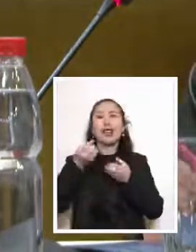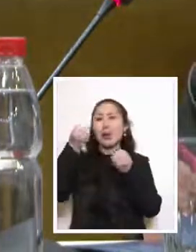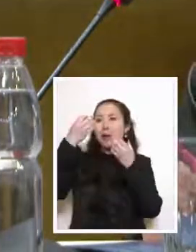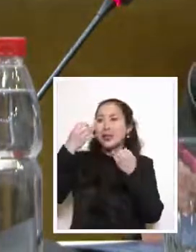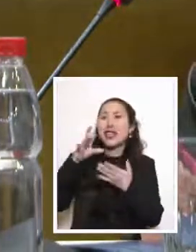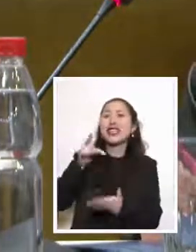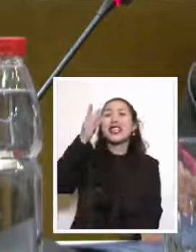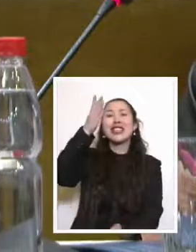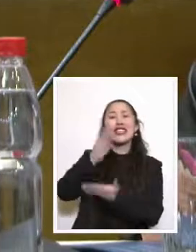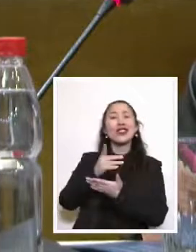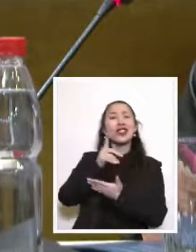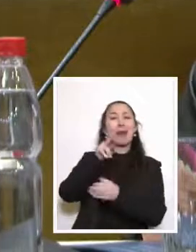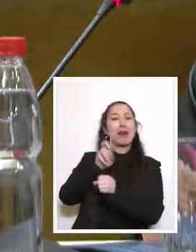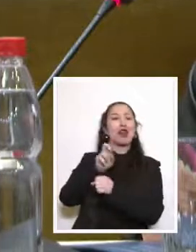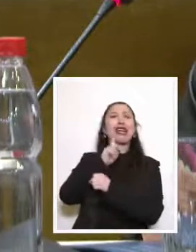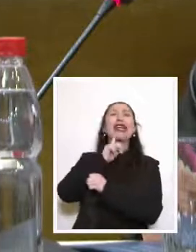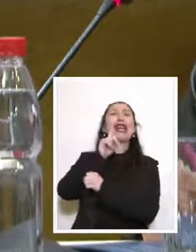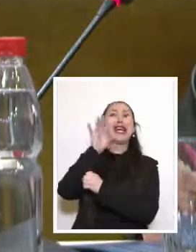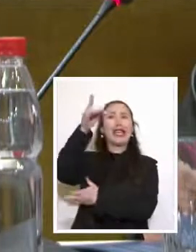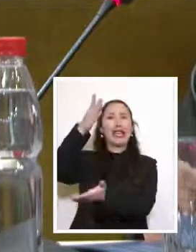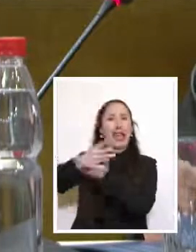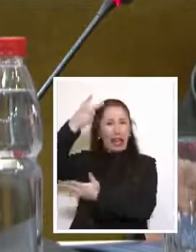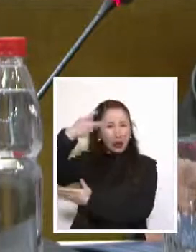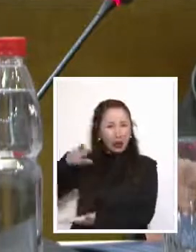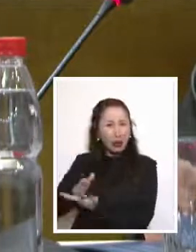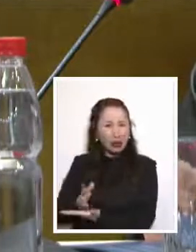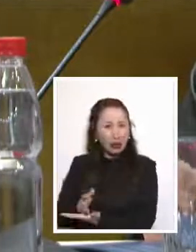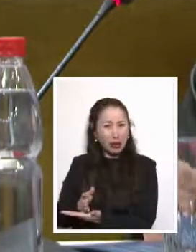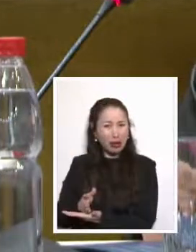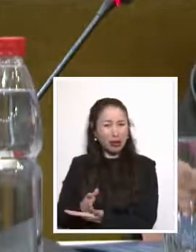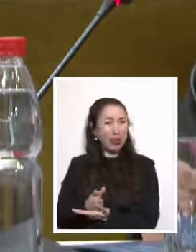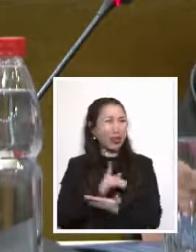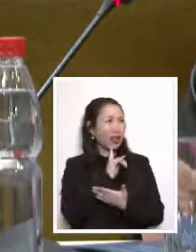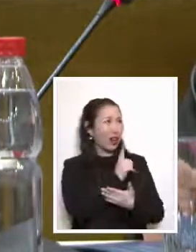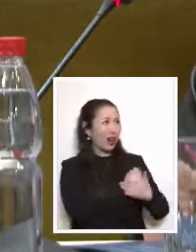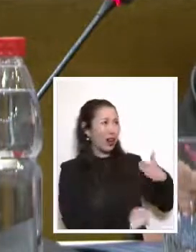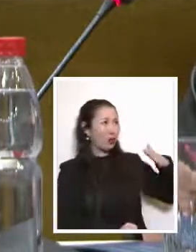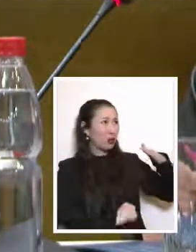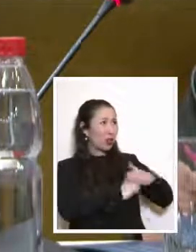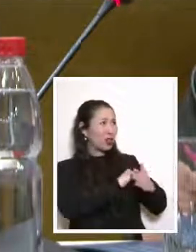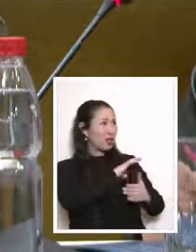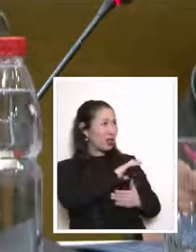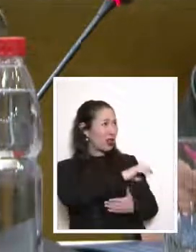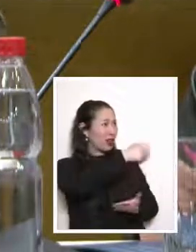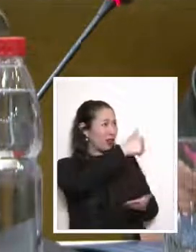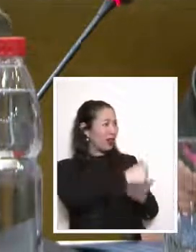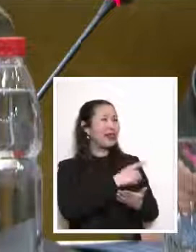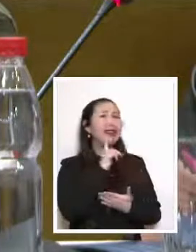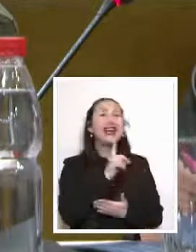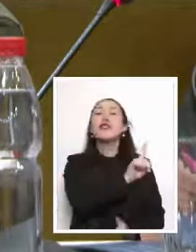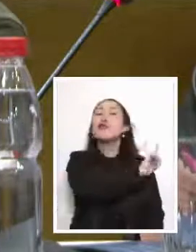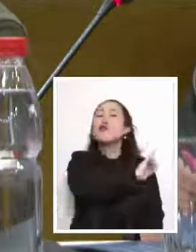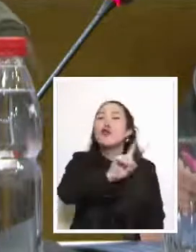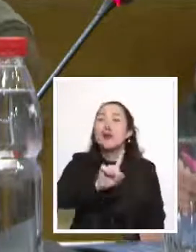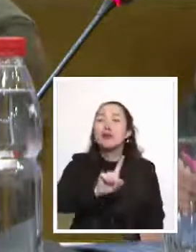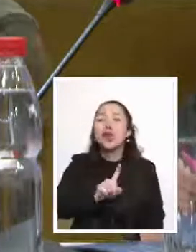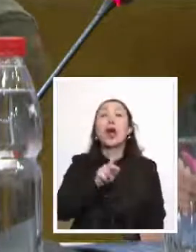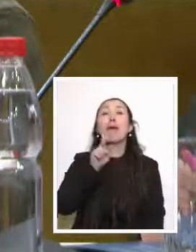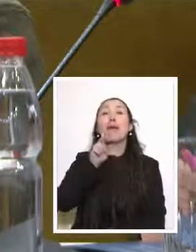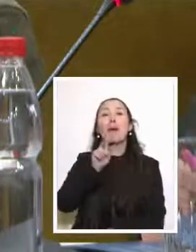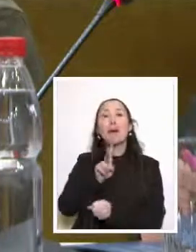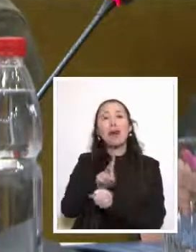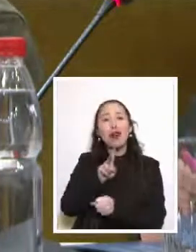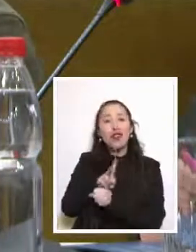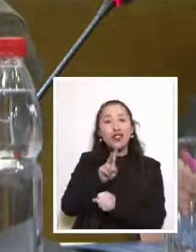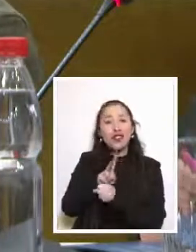tomar las decisiones pedagógicas en la escuela? ¿El dueño de la escuela? ¿Quién? ¿La autoridad de Santiago? Son los profesores y profesoras quienes